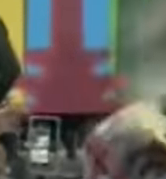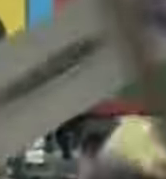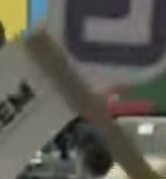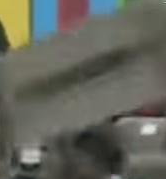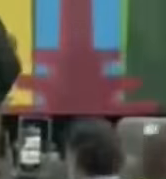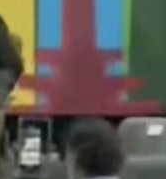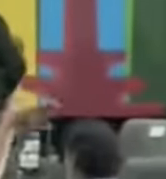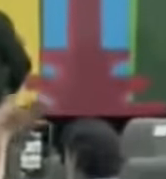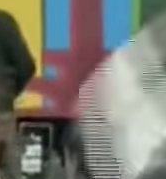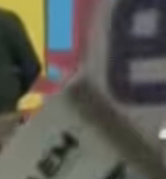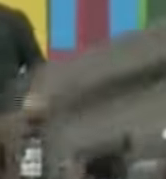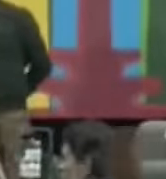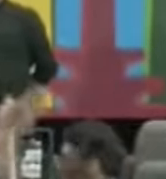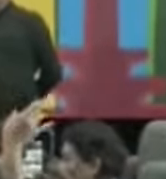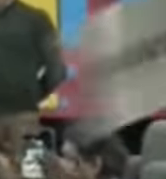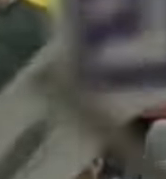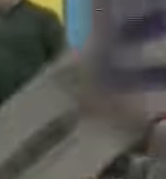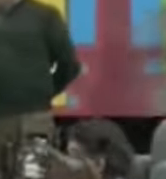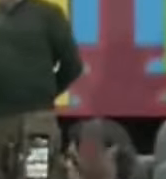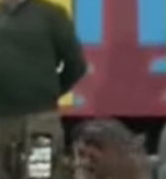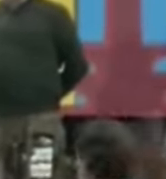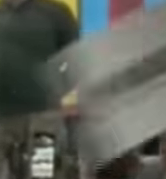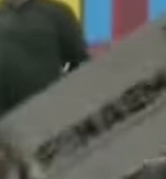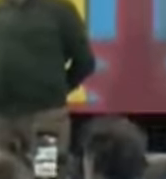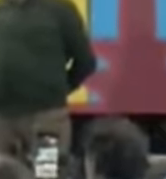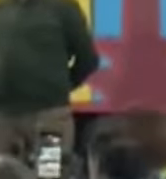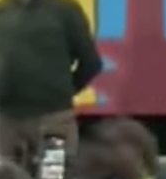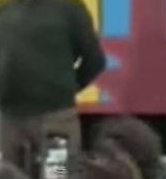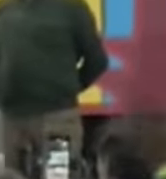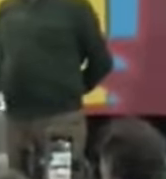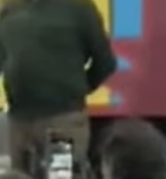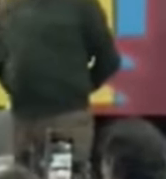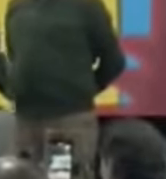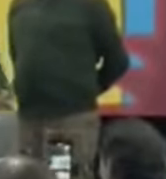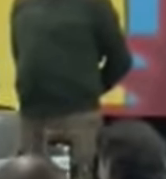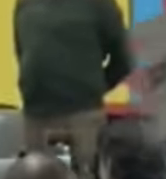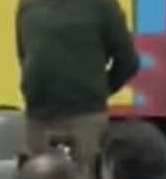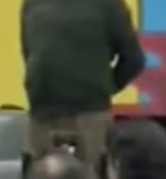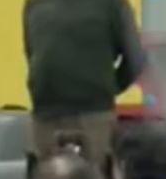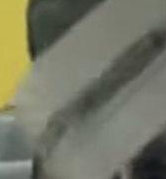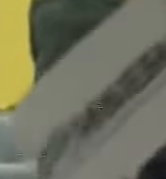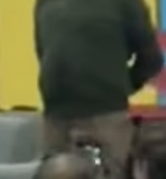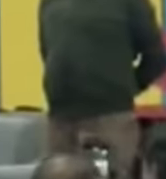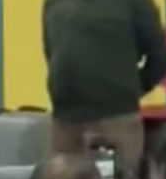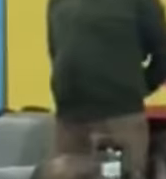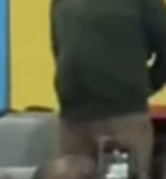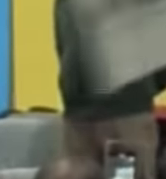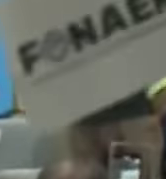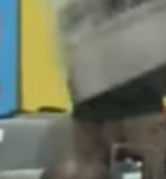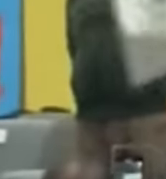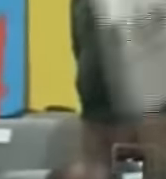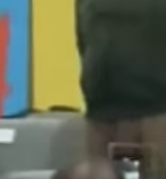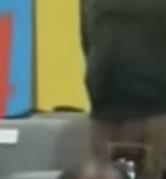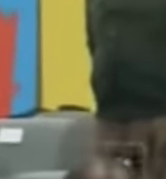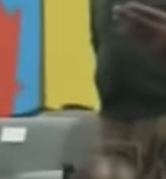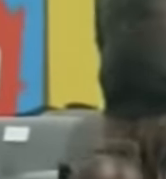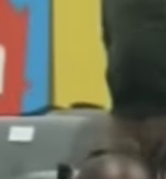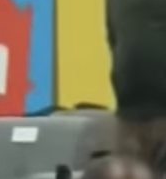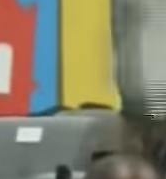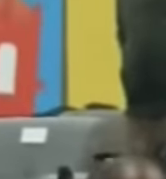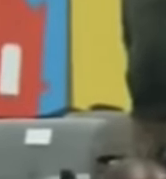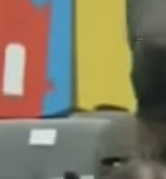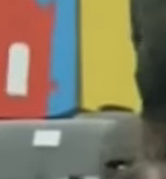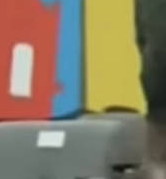las garzas, de las rosas y del sol. Y del